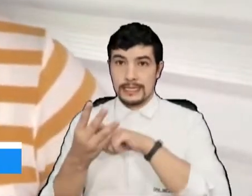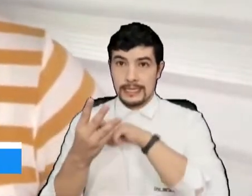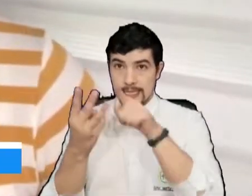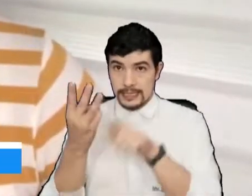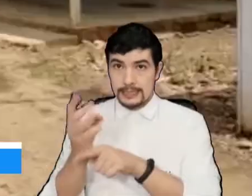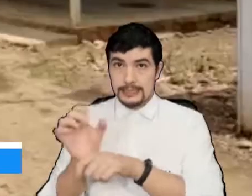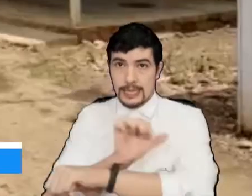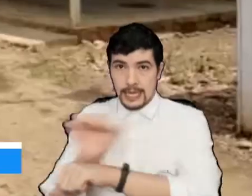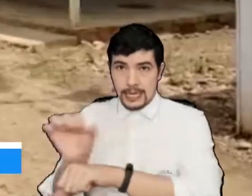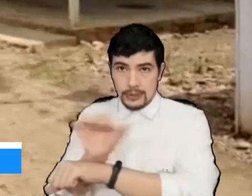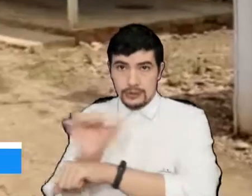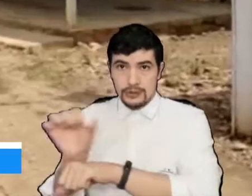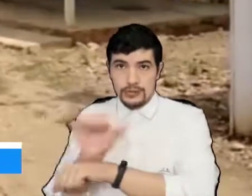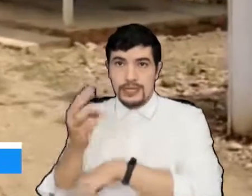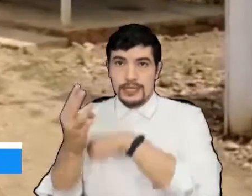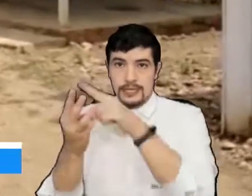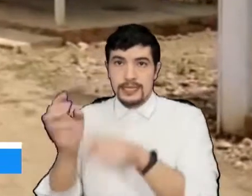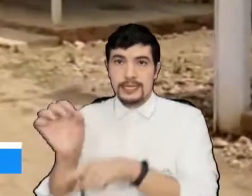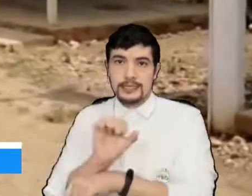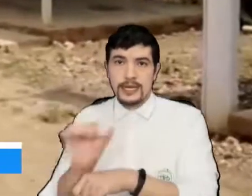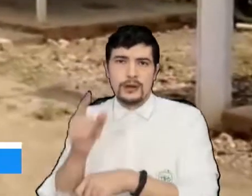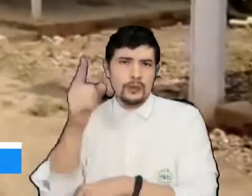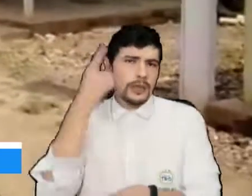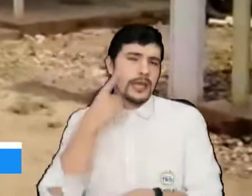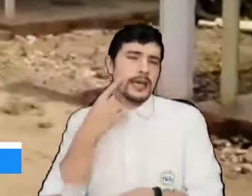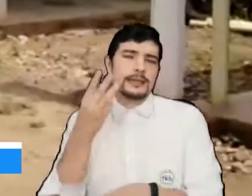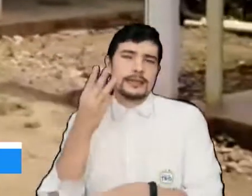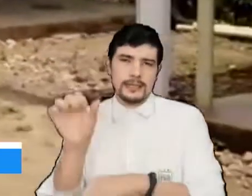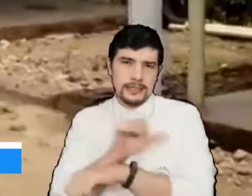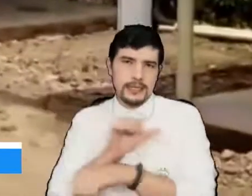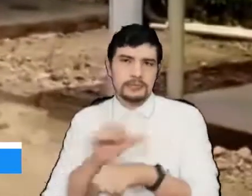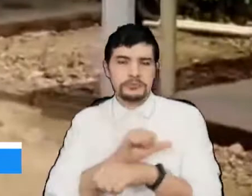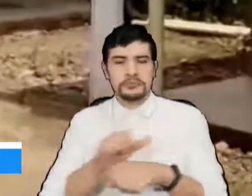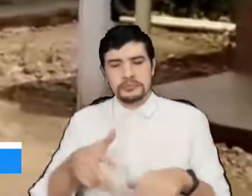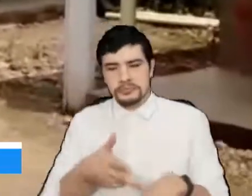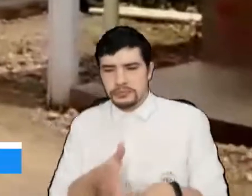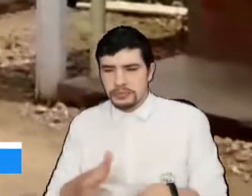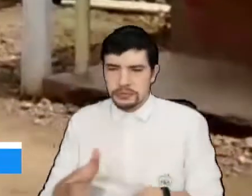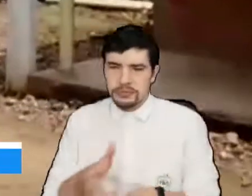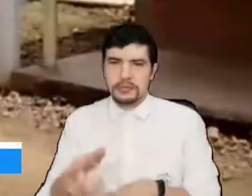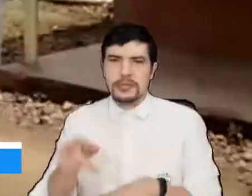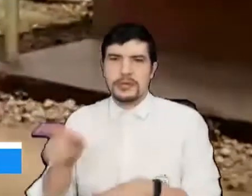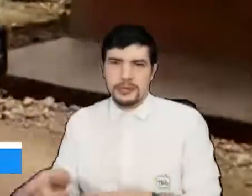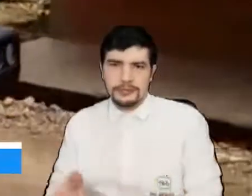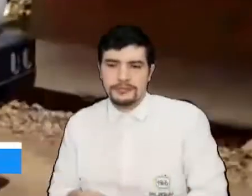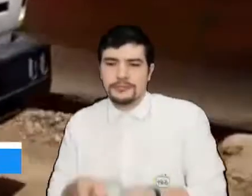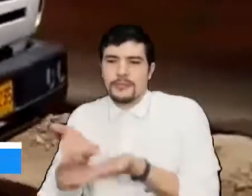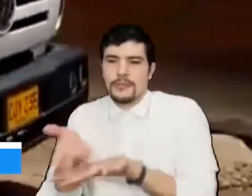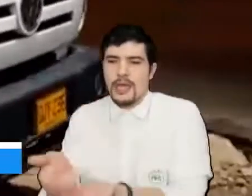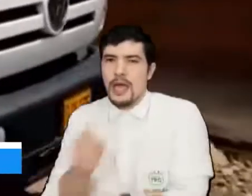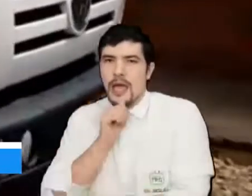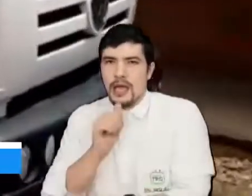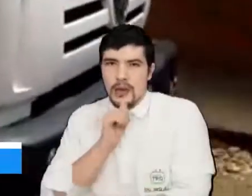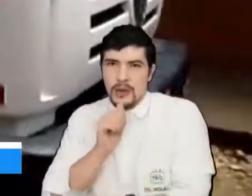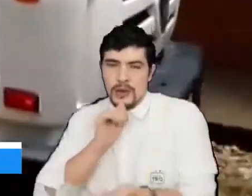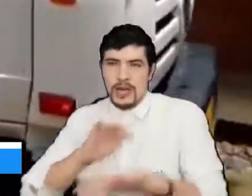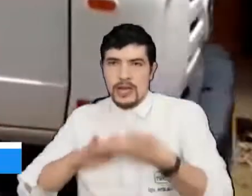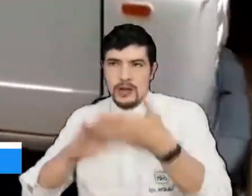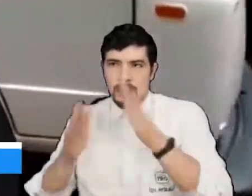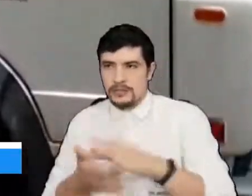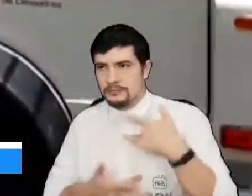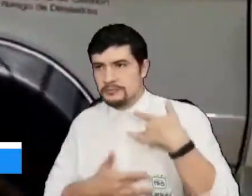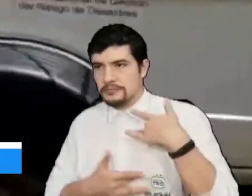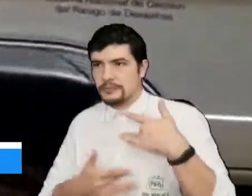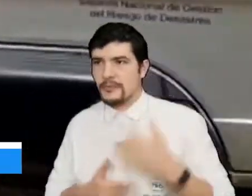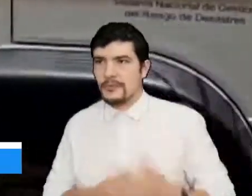líquido. Desde Gestión del Riesgo Municipal, con estas 3 máquinas de agua, las cuales fueron entregadas por el Gobierno Nacional,